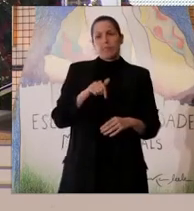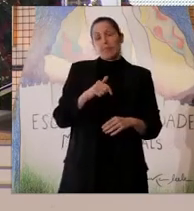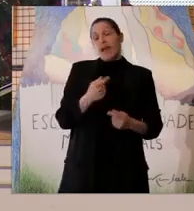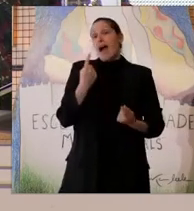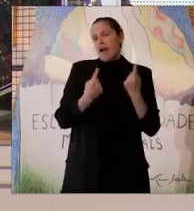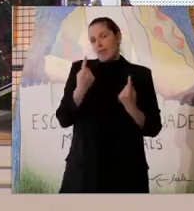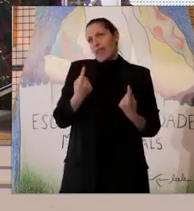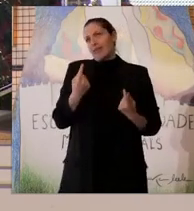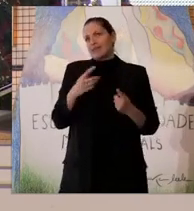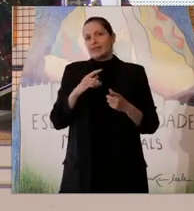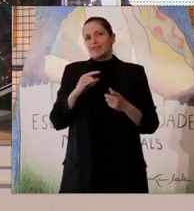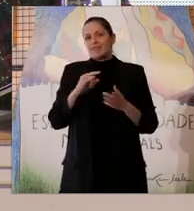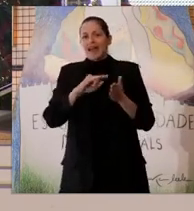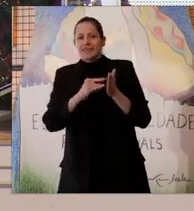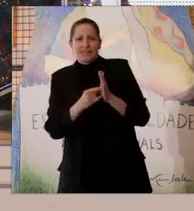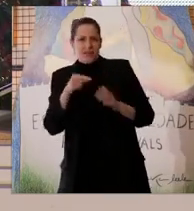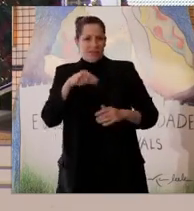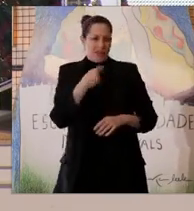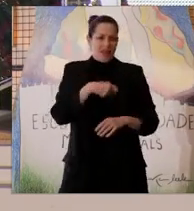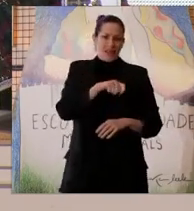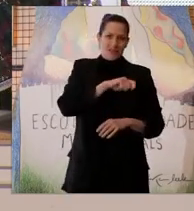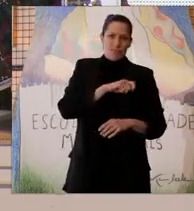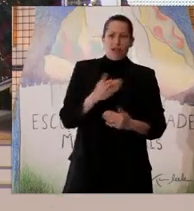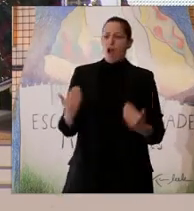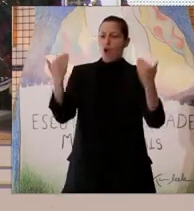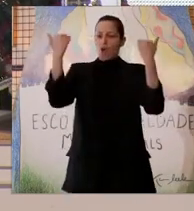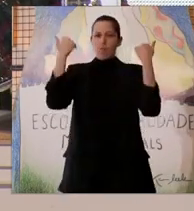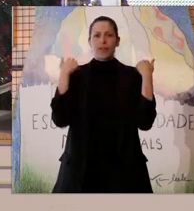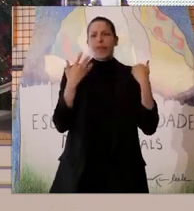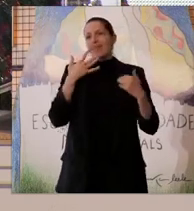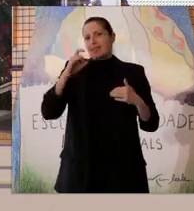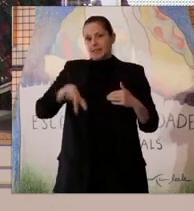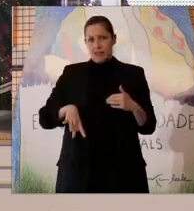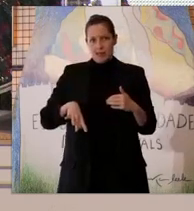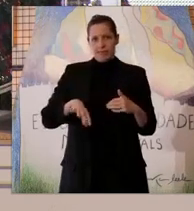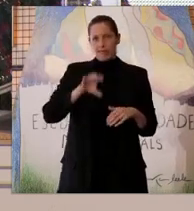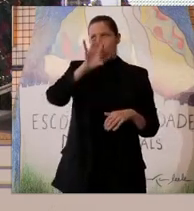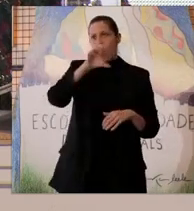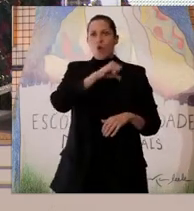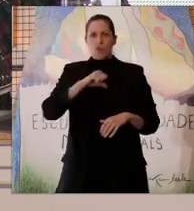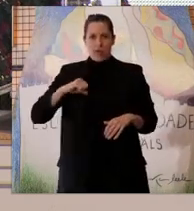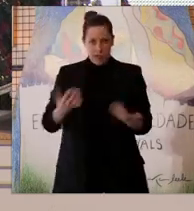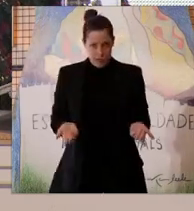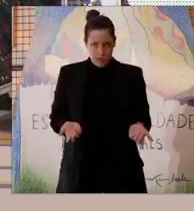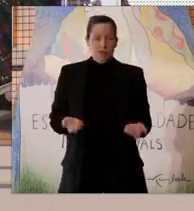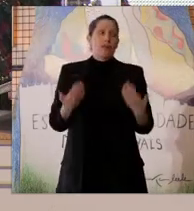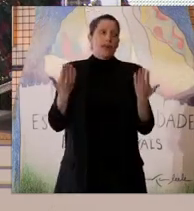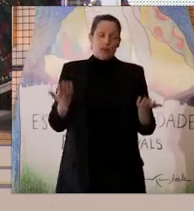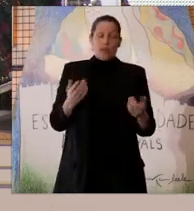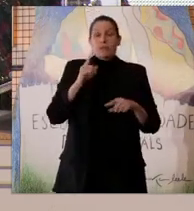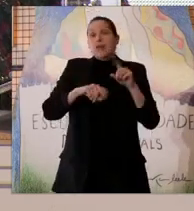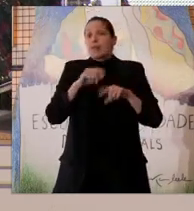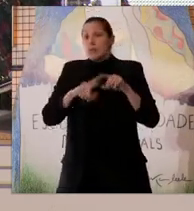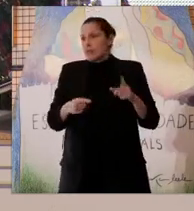problemático porque todas esas competencias están derivadas a las comunidades y depende de quién gobierna Y cómo gobierne cada comunidad será